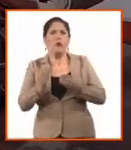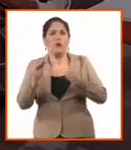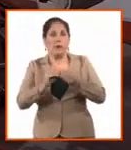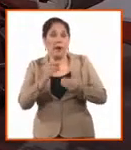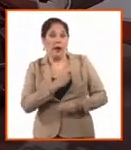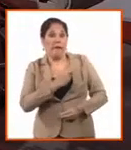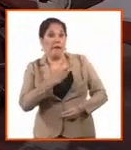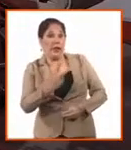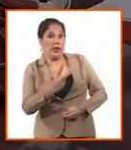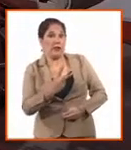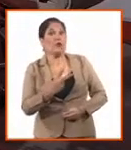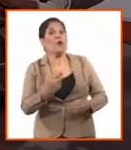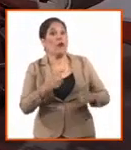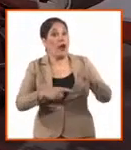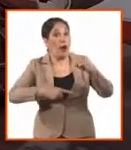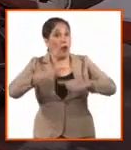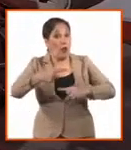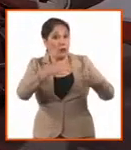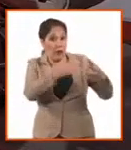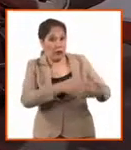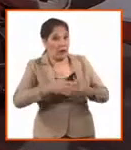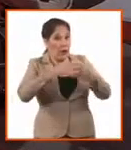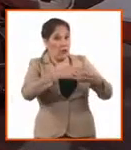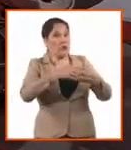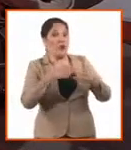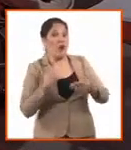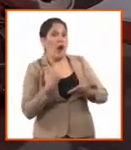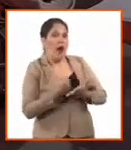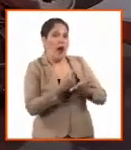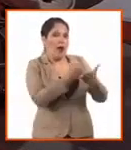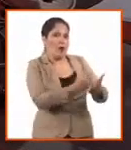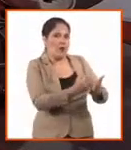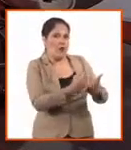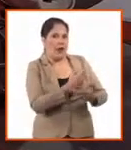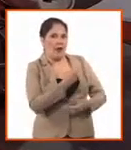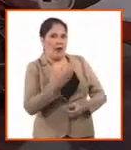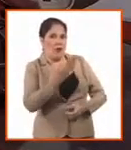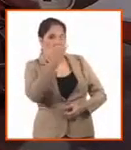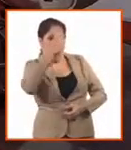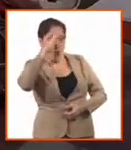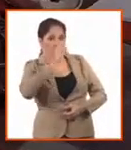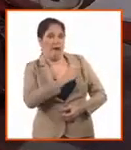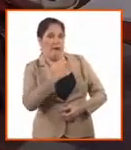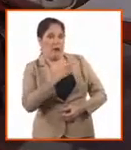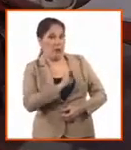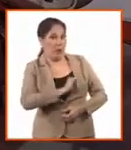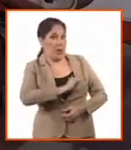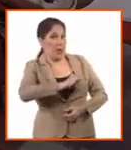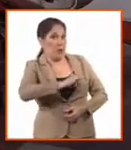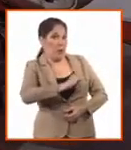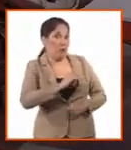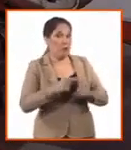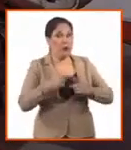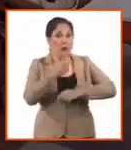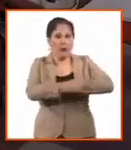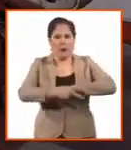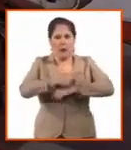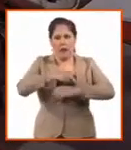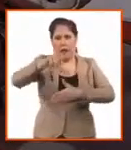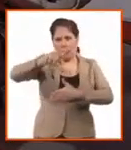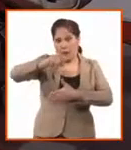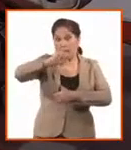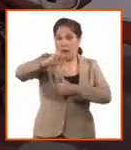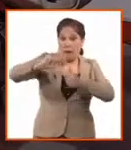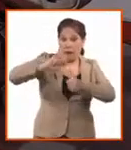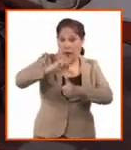victoria contra el imperialismo en cualquier lugar, exacto, del mundo es una victoria, claro, es una victoria nuestra, ¿no? Y yo creo que ahí también está esa